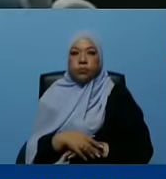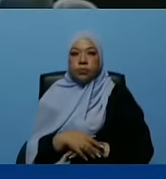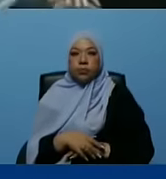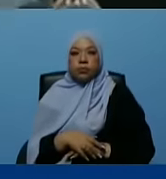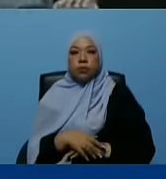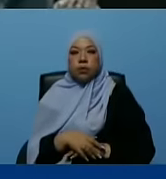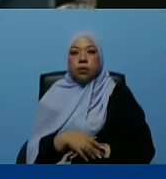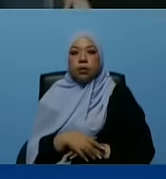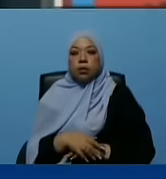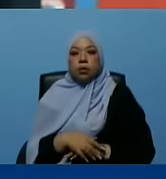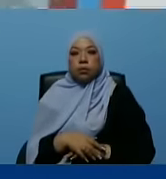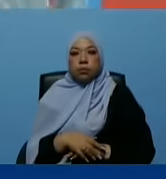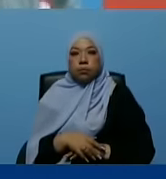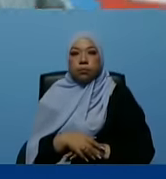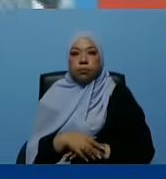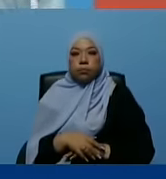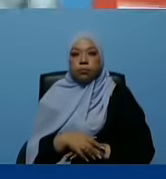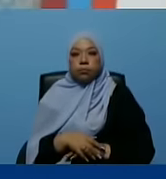Y quiero